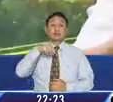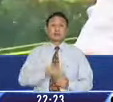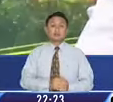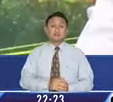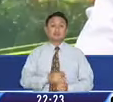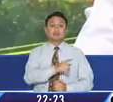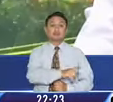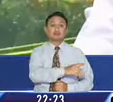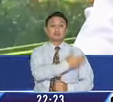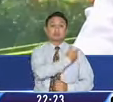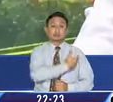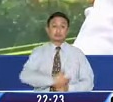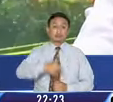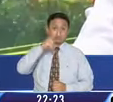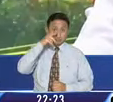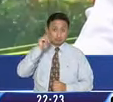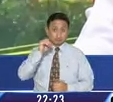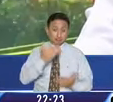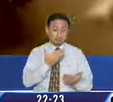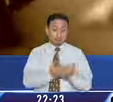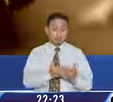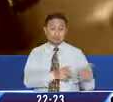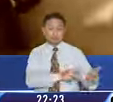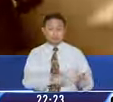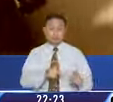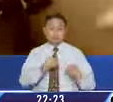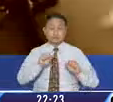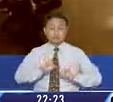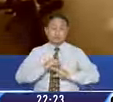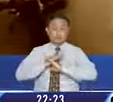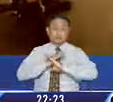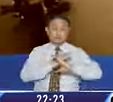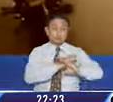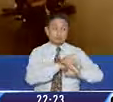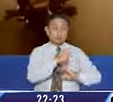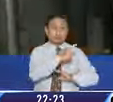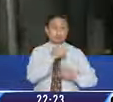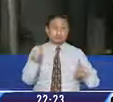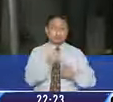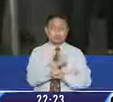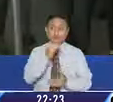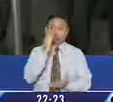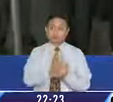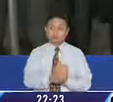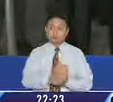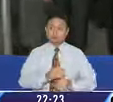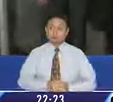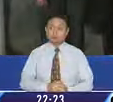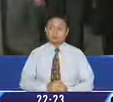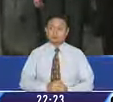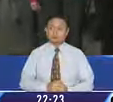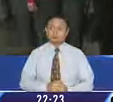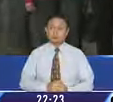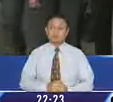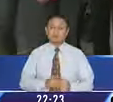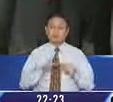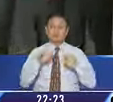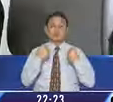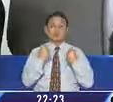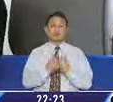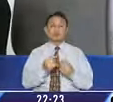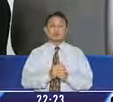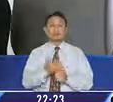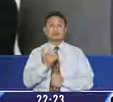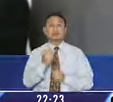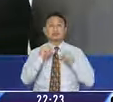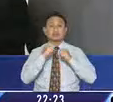de Guillermo Lasso para que presente un plan de acción para enfrentar la violencia. Esto mientras un grupo de 15 asambleístas